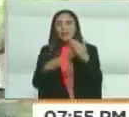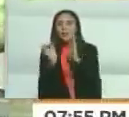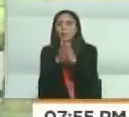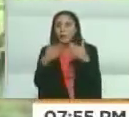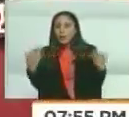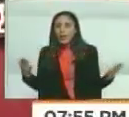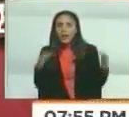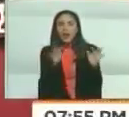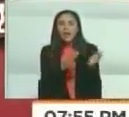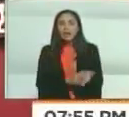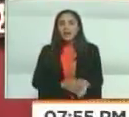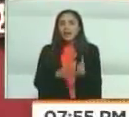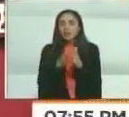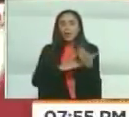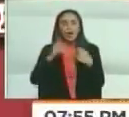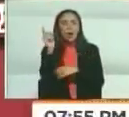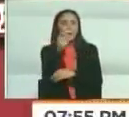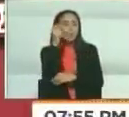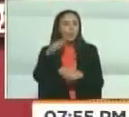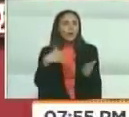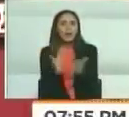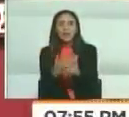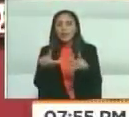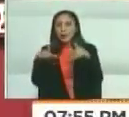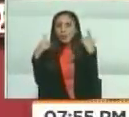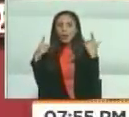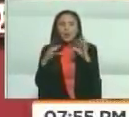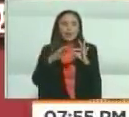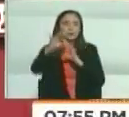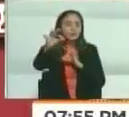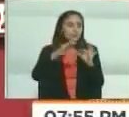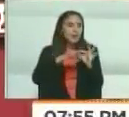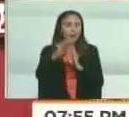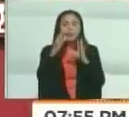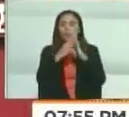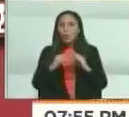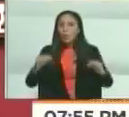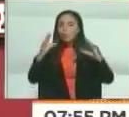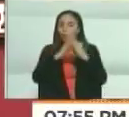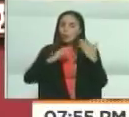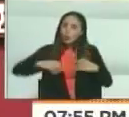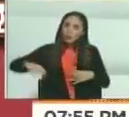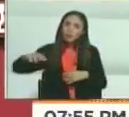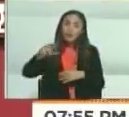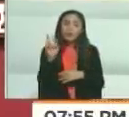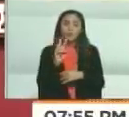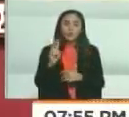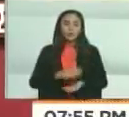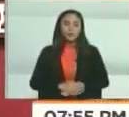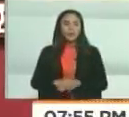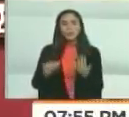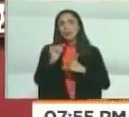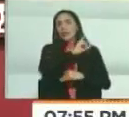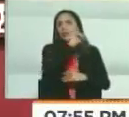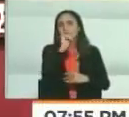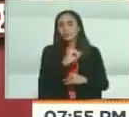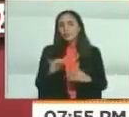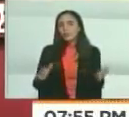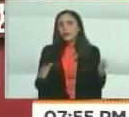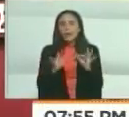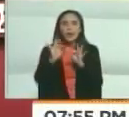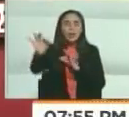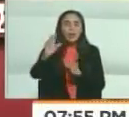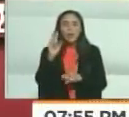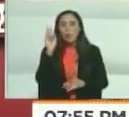abiertos, así ves, desde Apure hasta Vargas, a todos los revolucionarios, desde el Zulia a Bolívar,